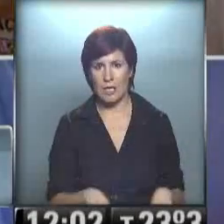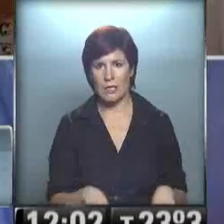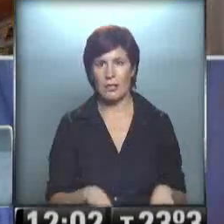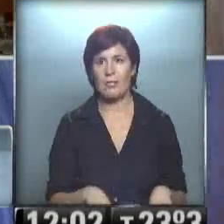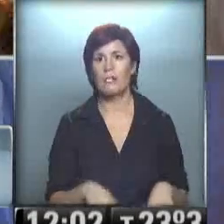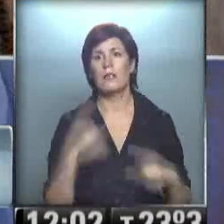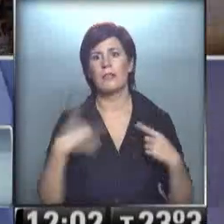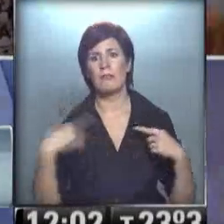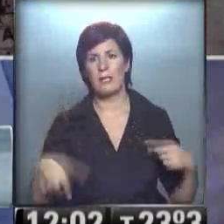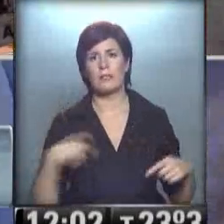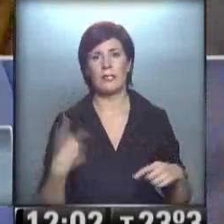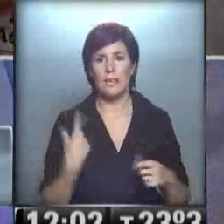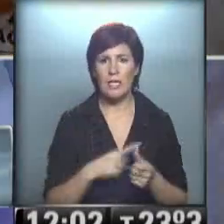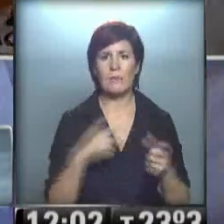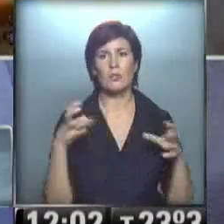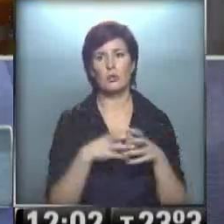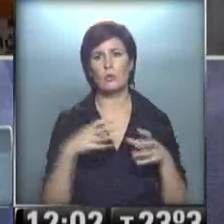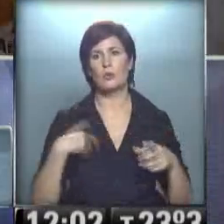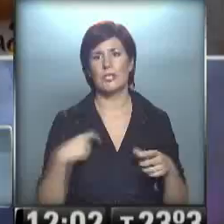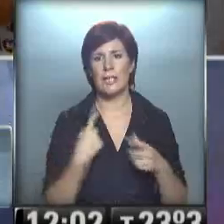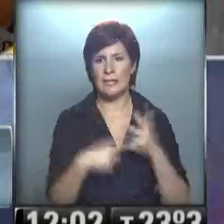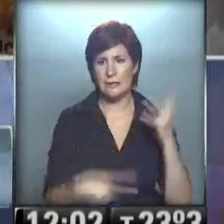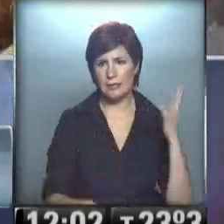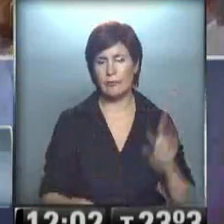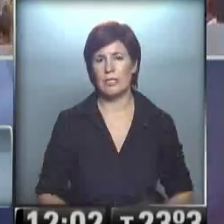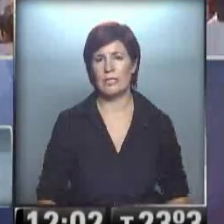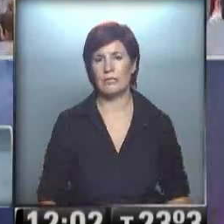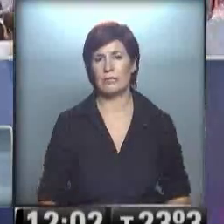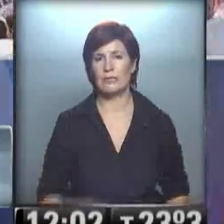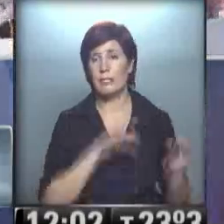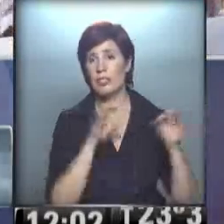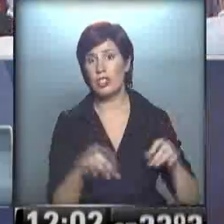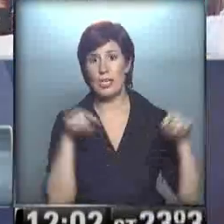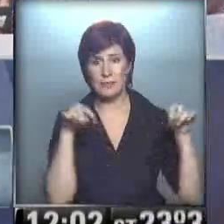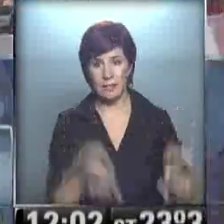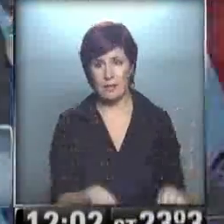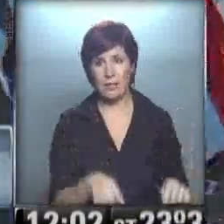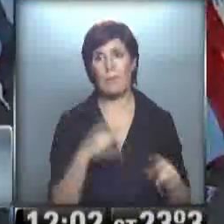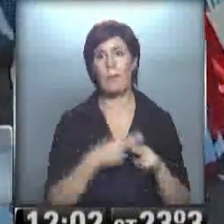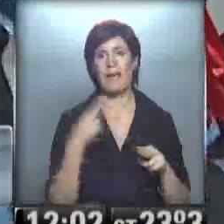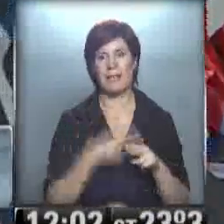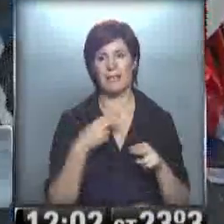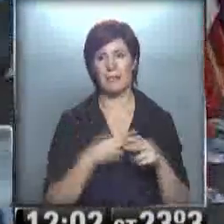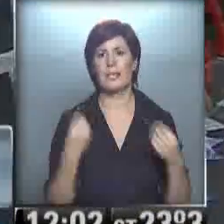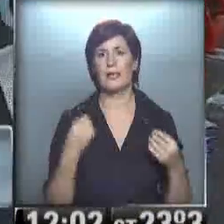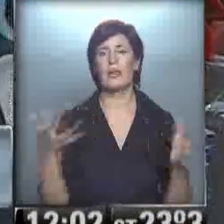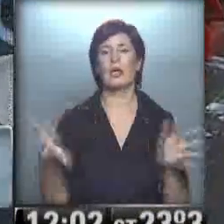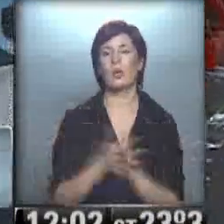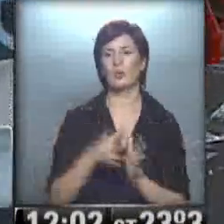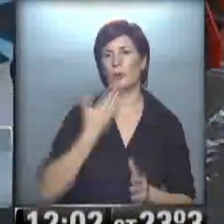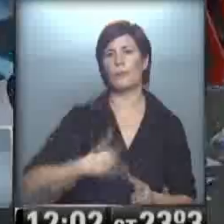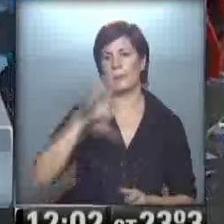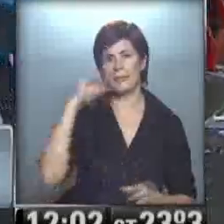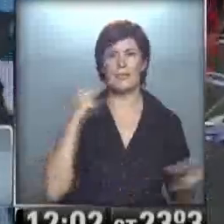distintos gremios, distintas organizaciones sindicales han llegado hasta aquí, hasta la plaza, para acompañar a